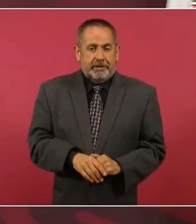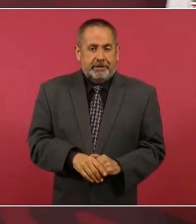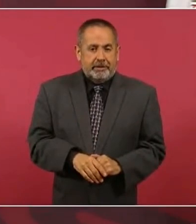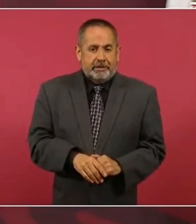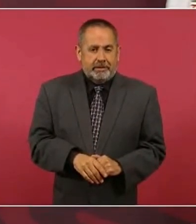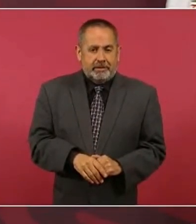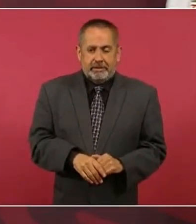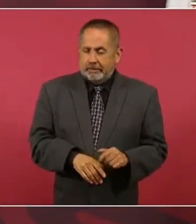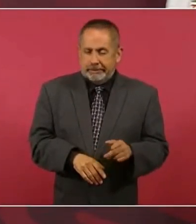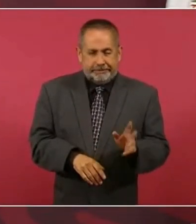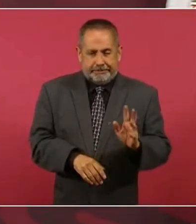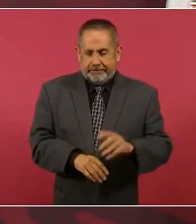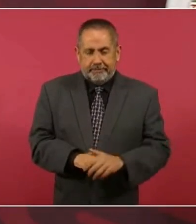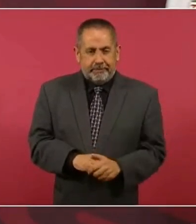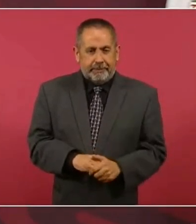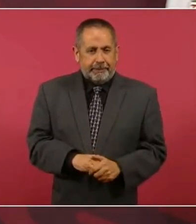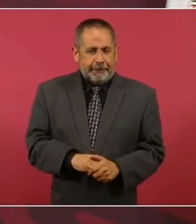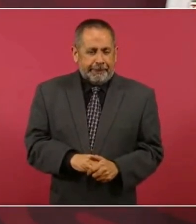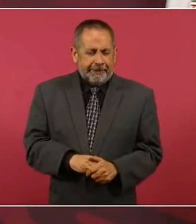pero en